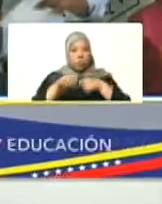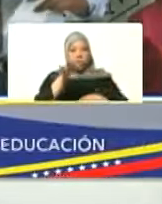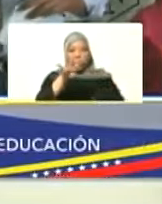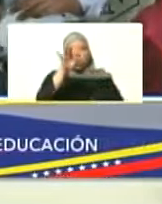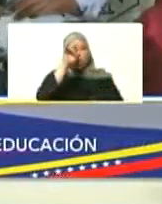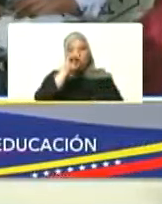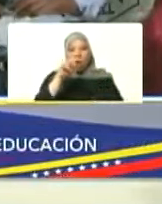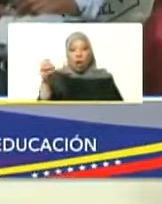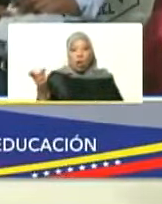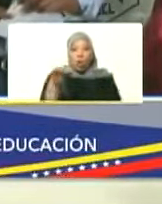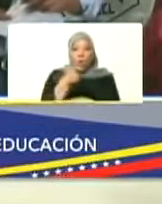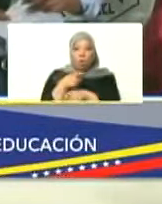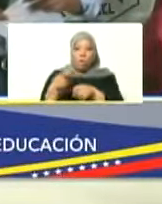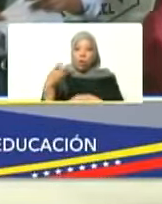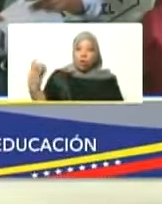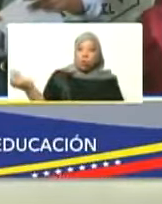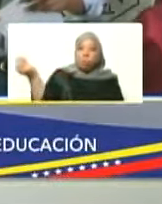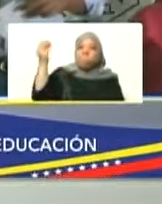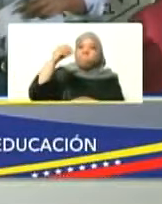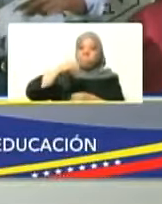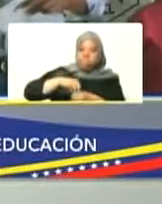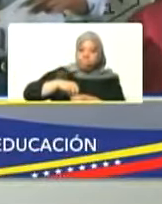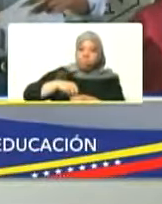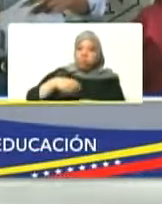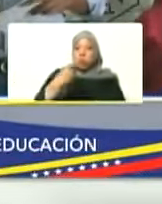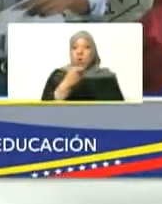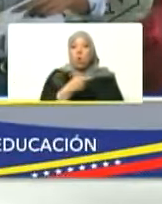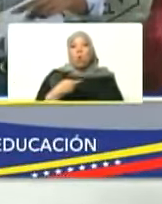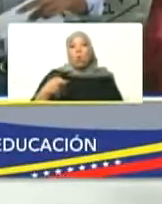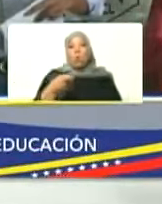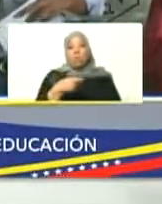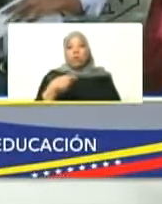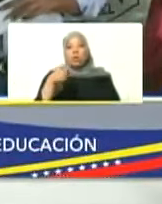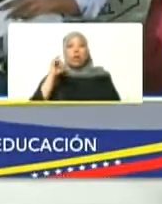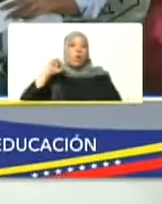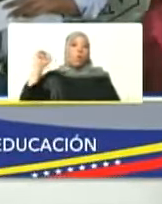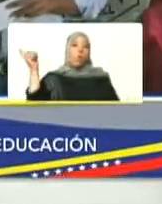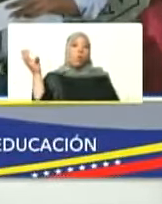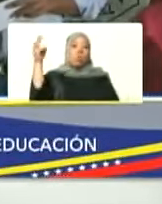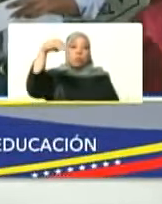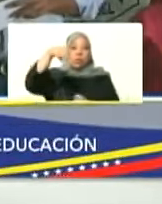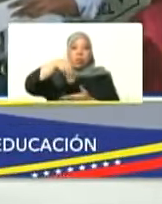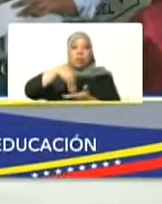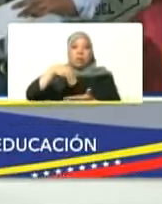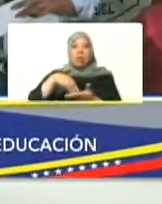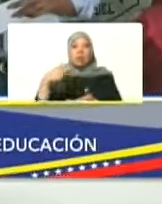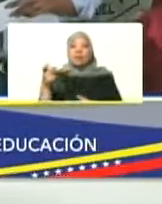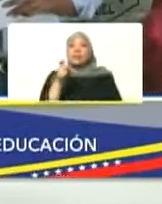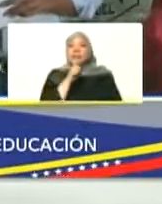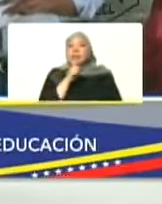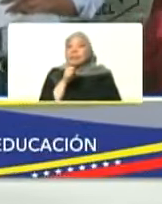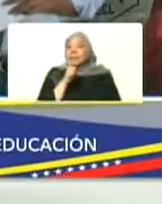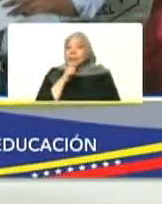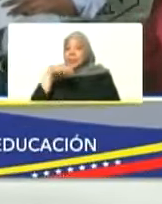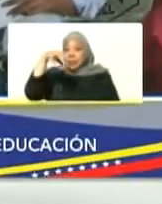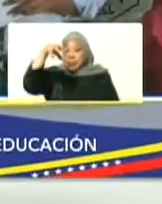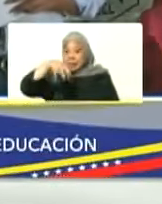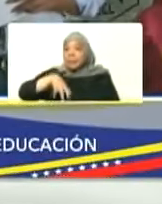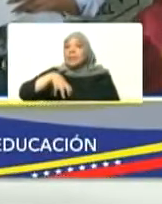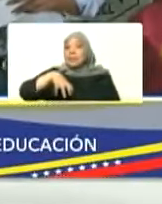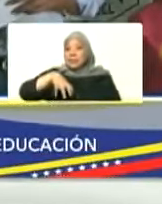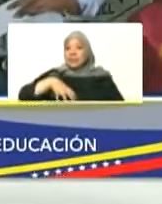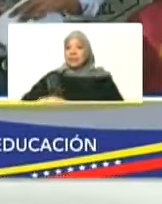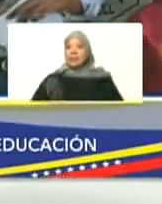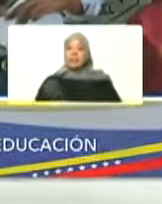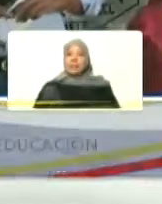4 años más gobernador del estado Miranda, el estado más complejo del país.